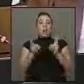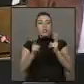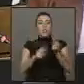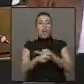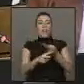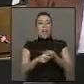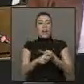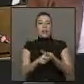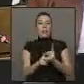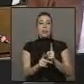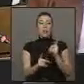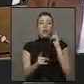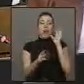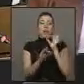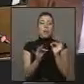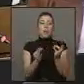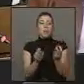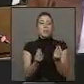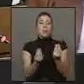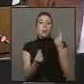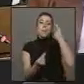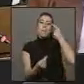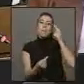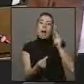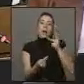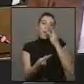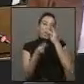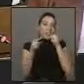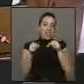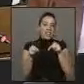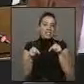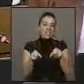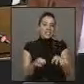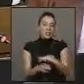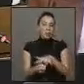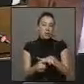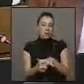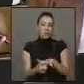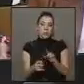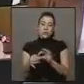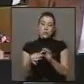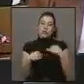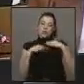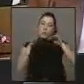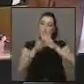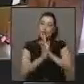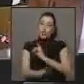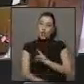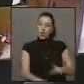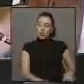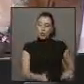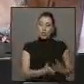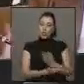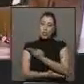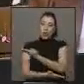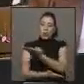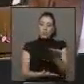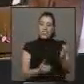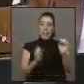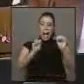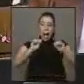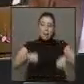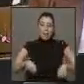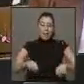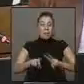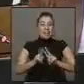ya que no habría una medida disuasiva para atender esos casos. Por lo tanto, llamo a todos los parlamentarios, a todos ustedes, a todos quienes aprobaron